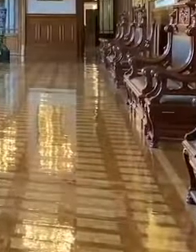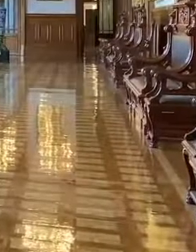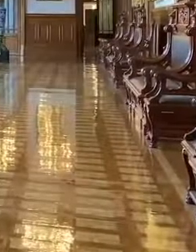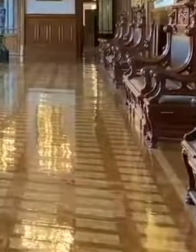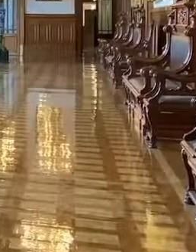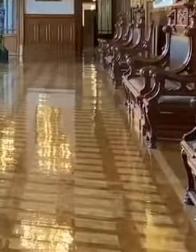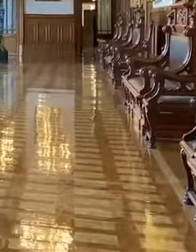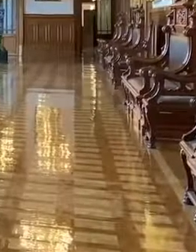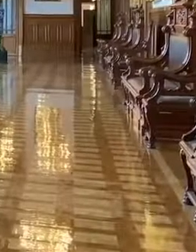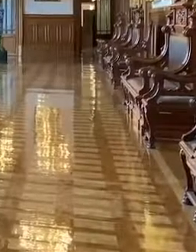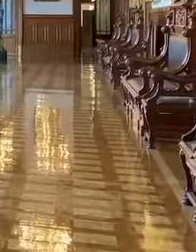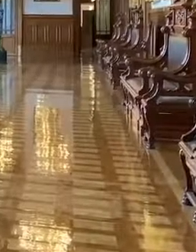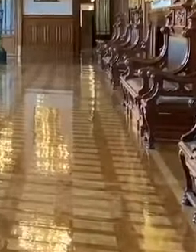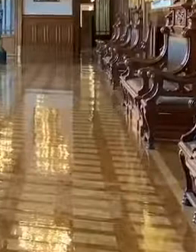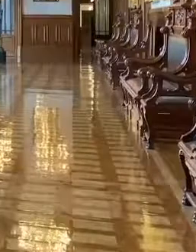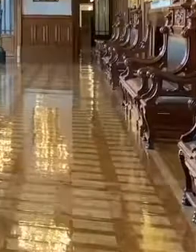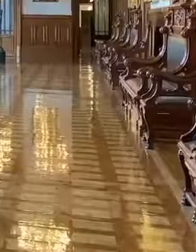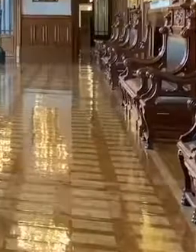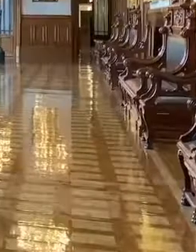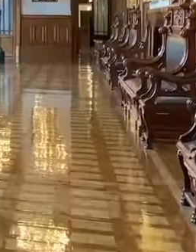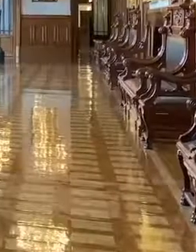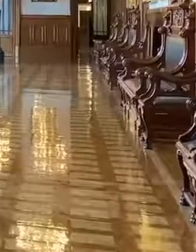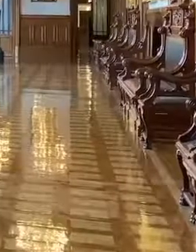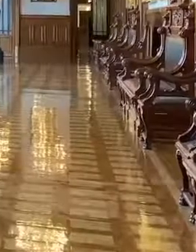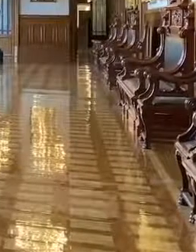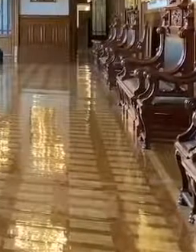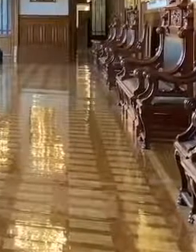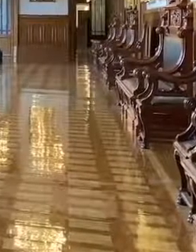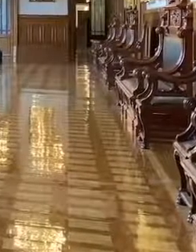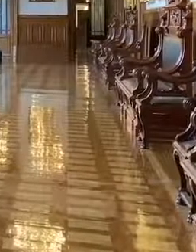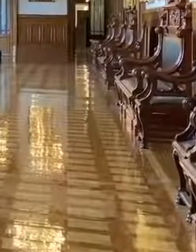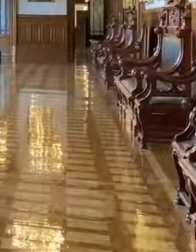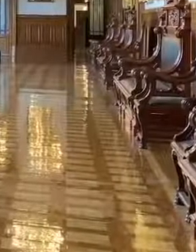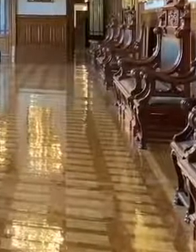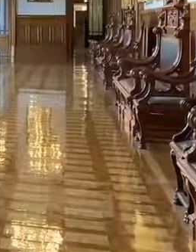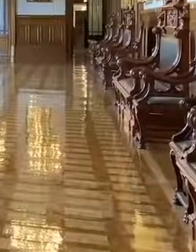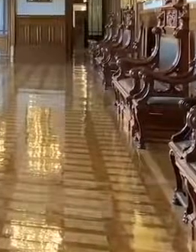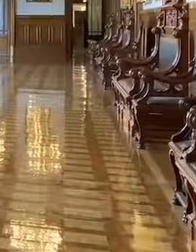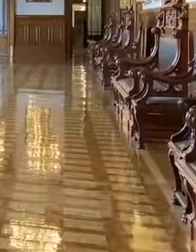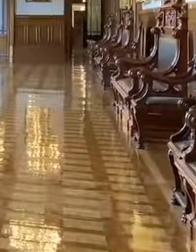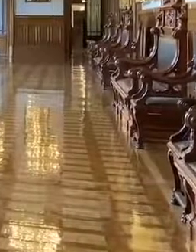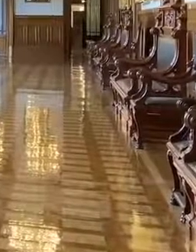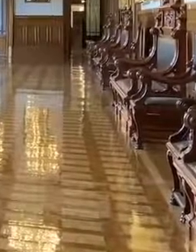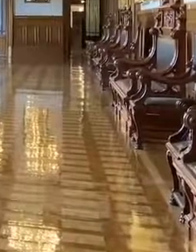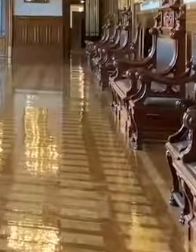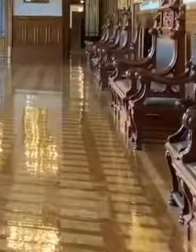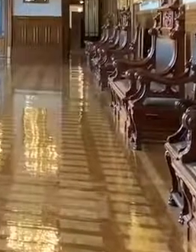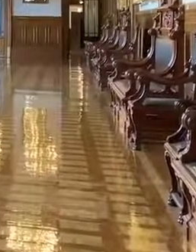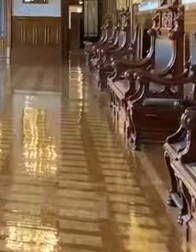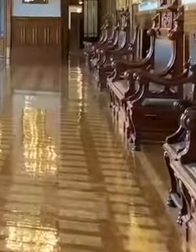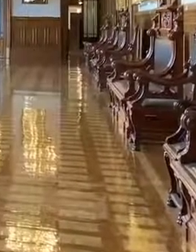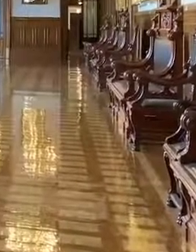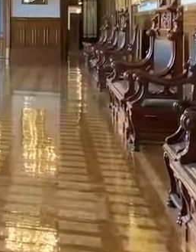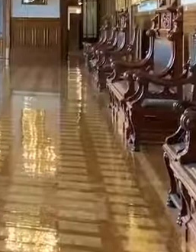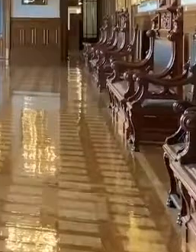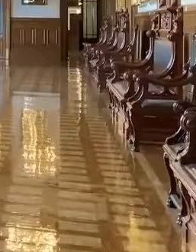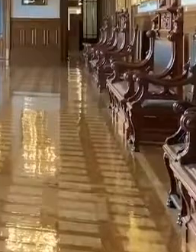AstraZeneca. Vamos a tener para febrero alrededor de